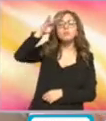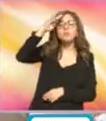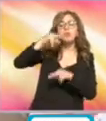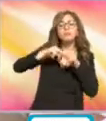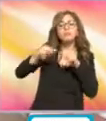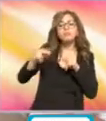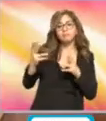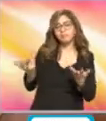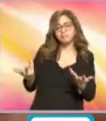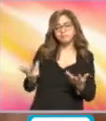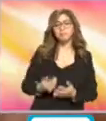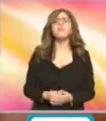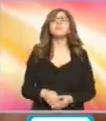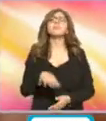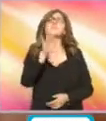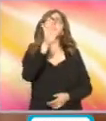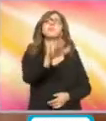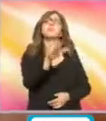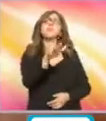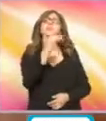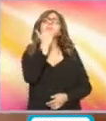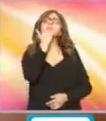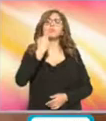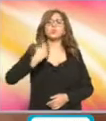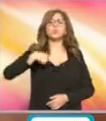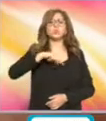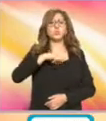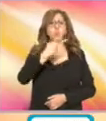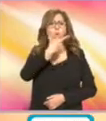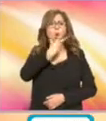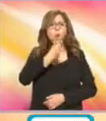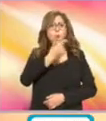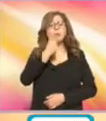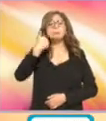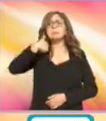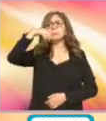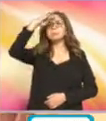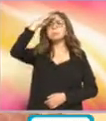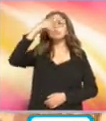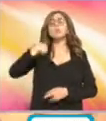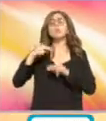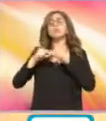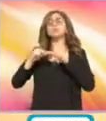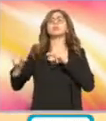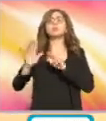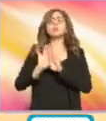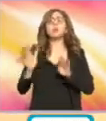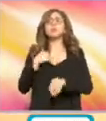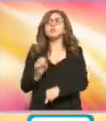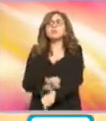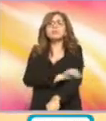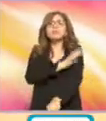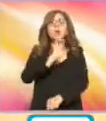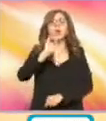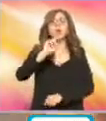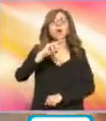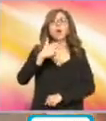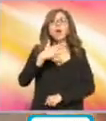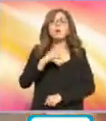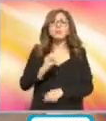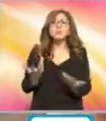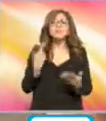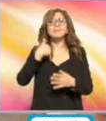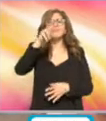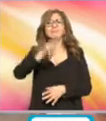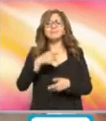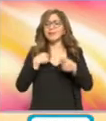vivimos confundidos con esto? Claro. Cuando eyaculamos pensamos que ya tuvimos un orgasmo o viceversa. Digo, yo ya no sé. ¿Cómo podemos separar estas